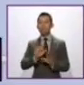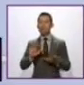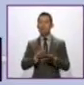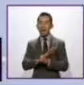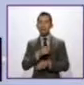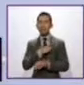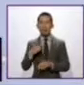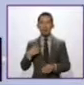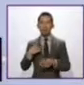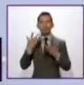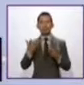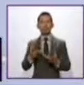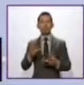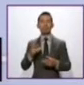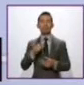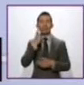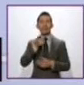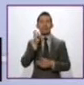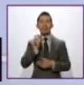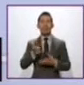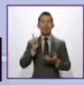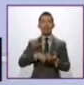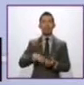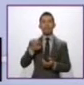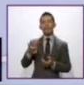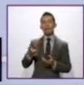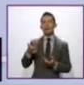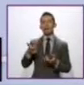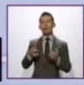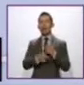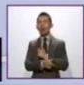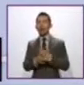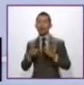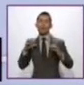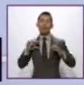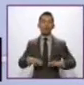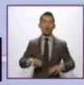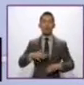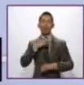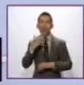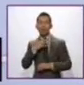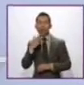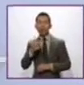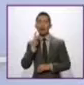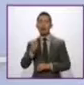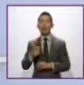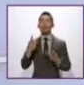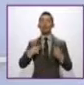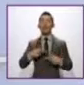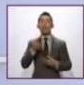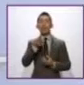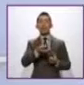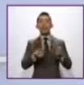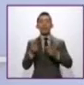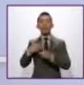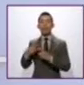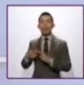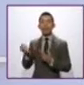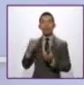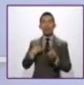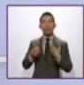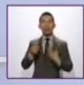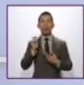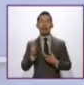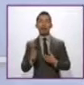tenemos que permitir que a través de los moches, a través de la corrupción, a través de esos diezmos que se den, se permita entrar a